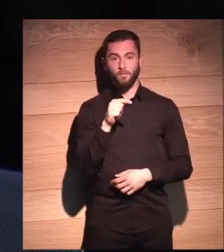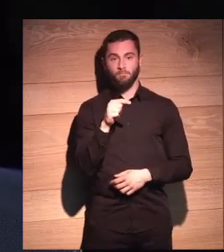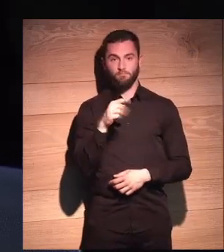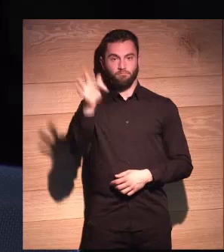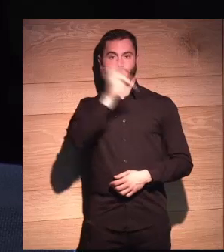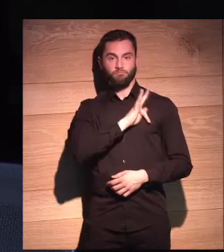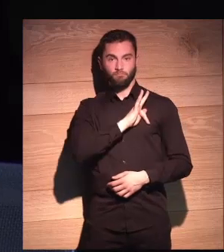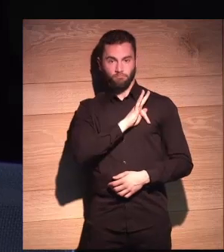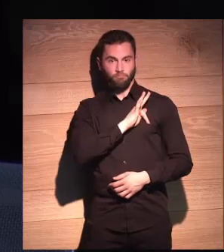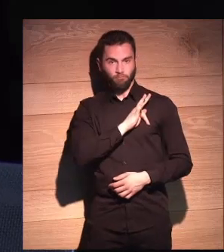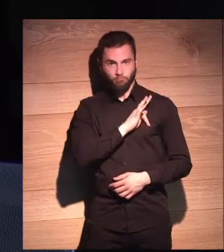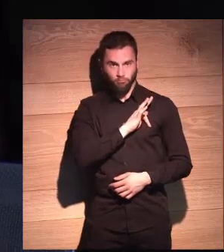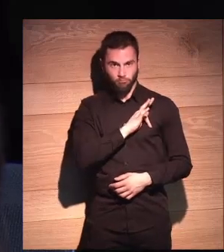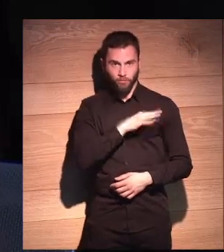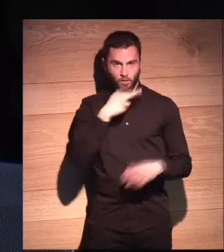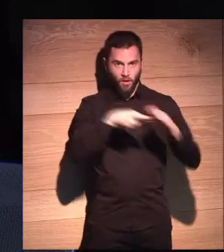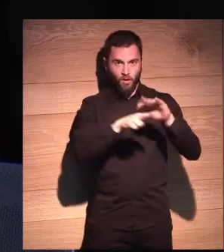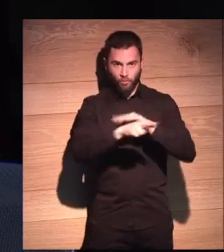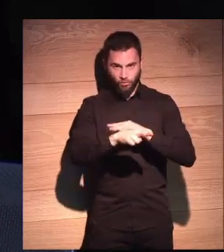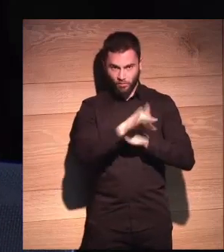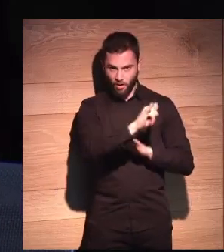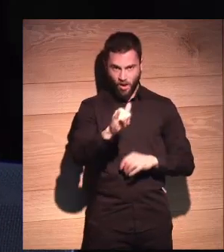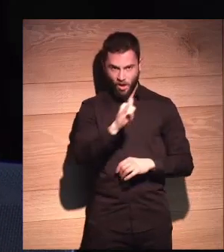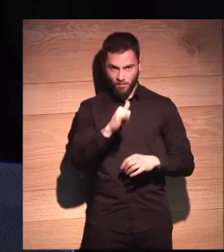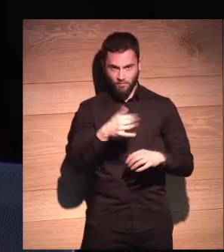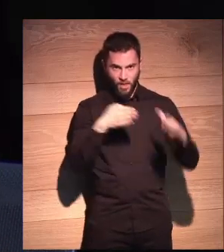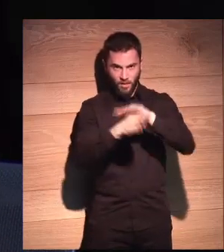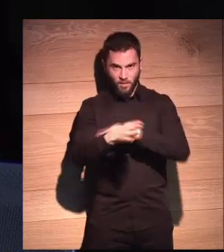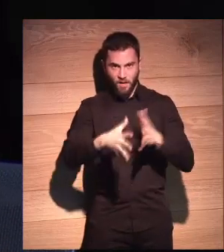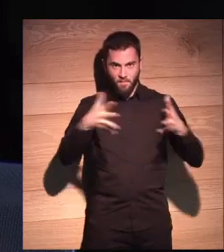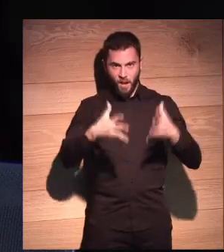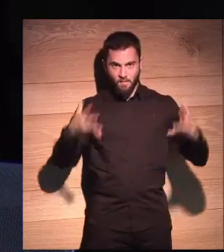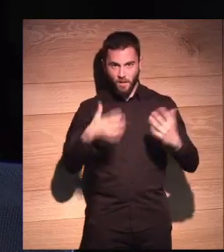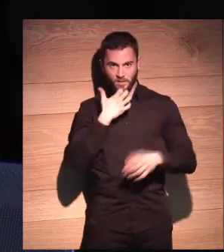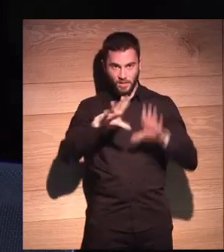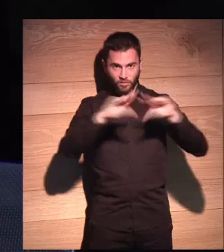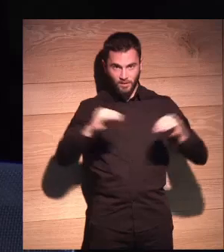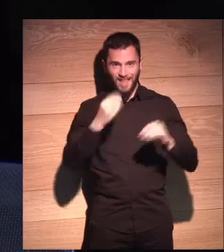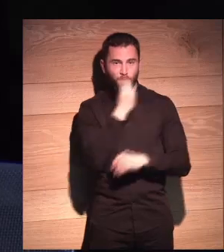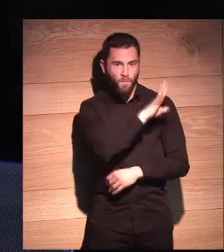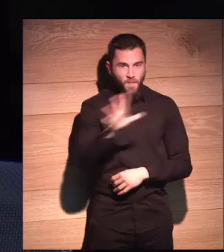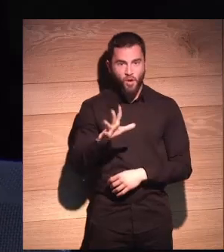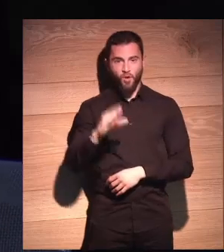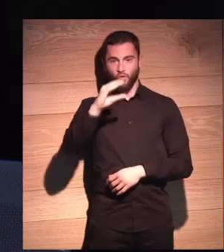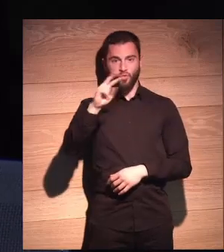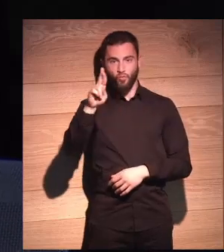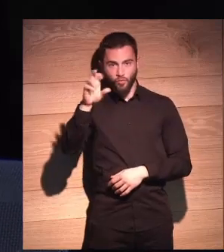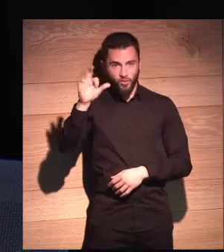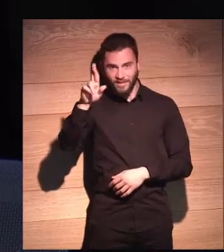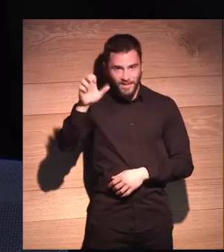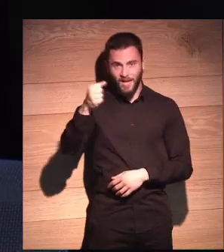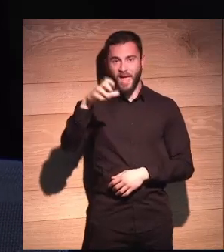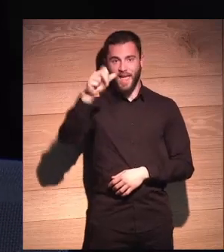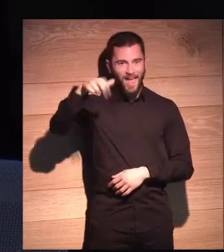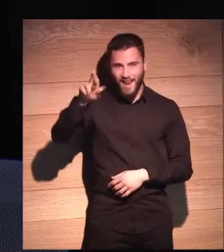porque los recursos están ahí, o sea, ya cada vez es todo más accesible. Tú, si quieres aprender en las mejores universidades, te metes en Coursera, te metes en edX,